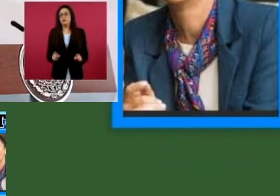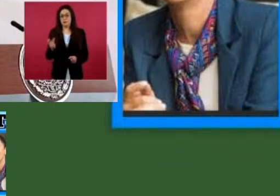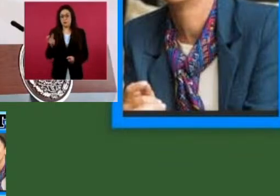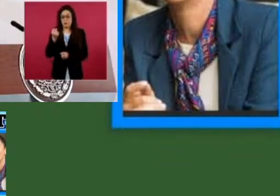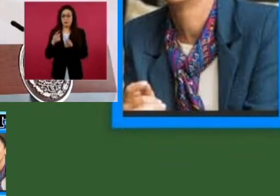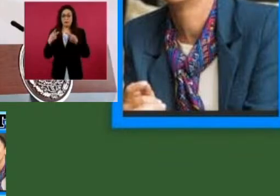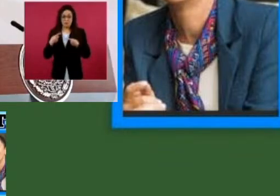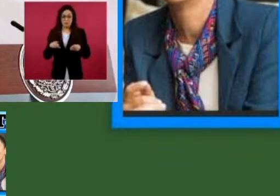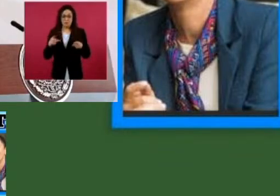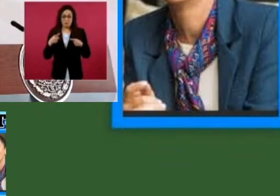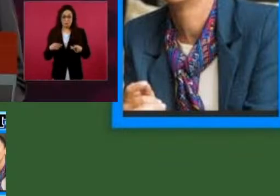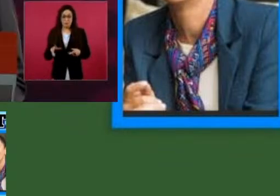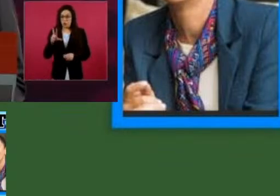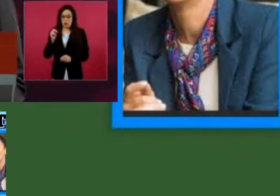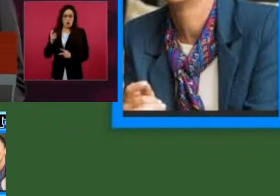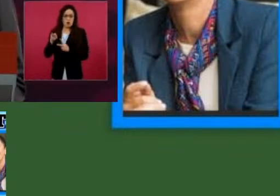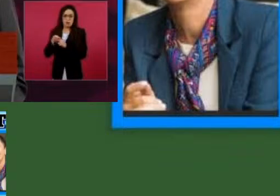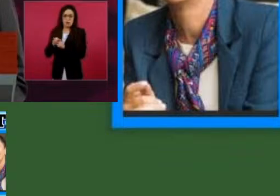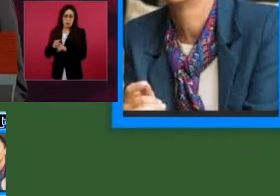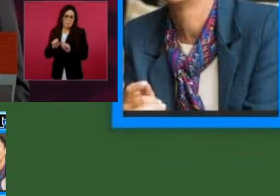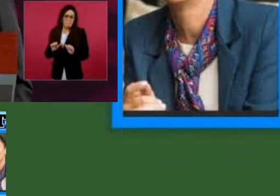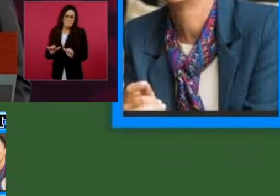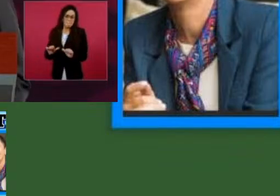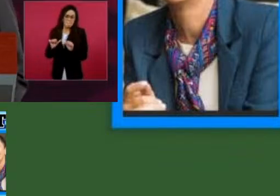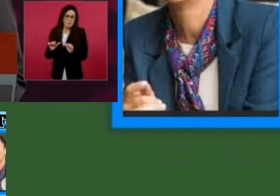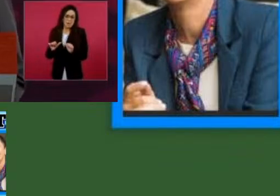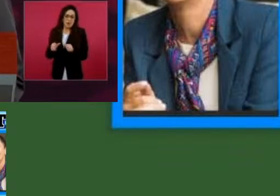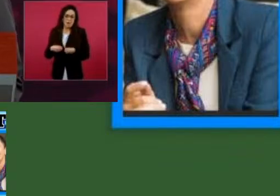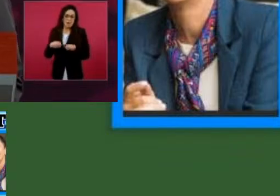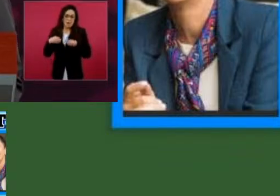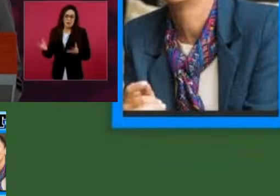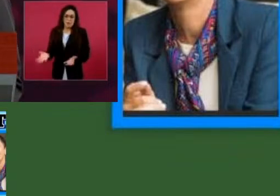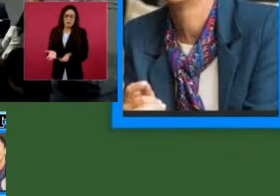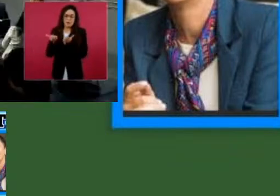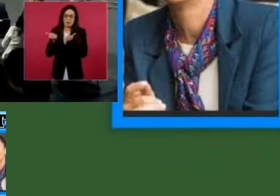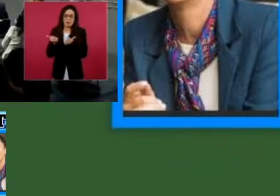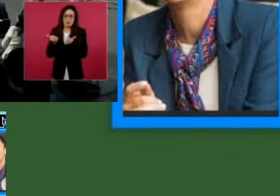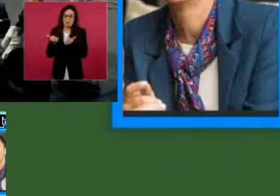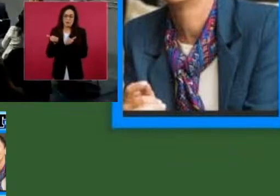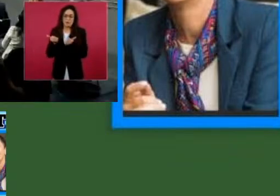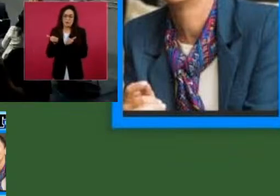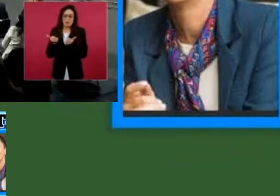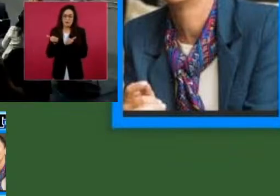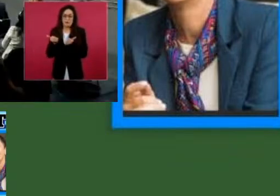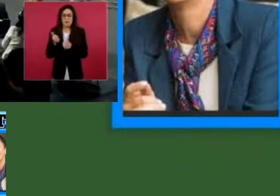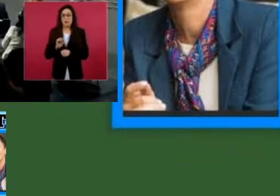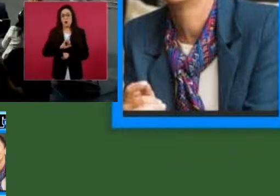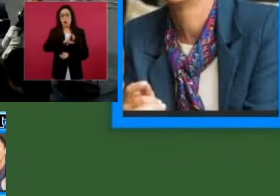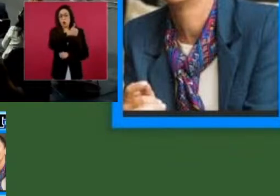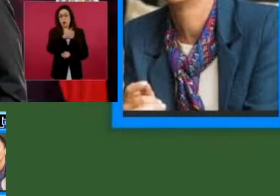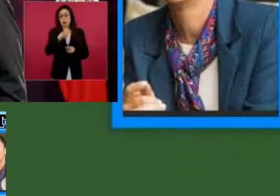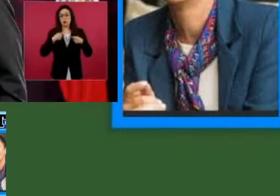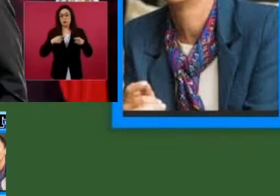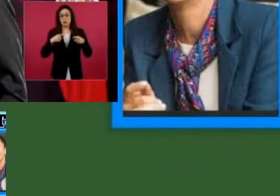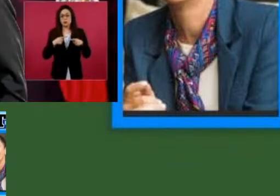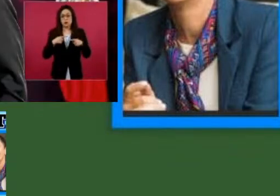y no los asesinaron. Hubieron dirigentes que no fueron a la cárcel